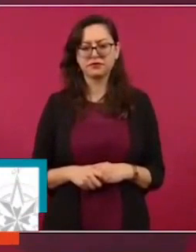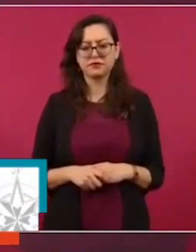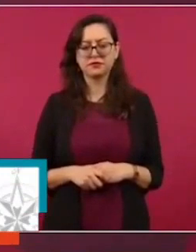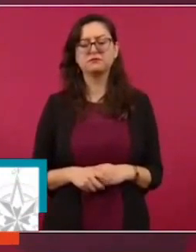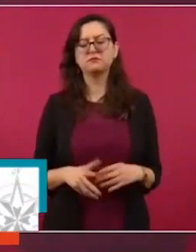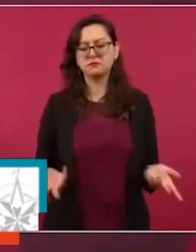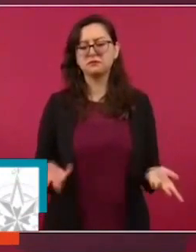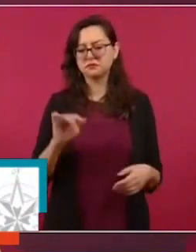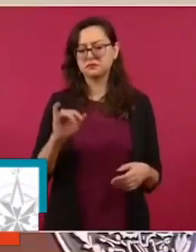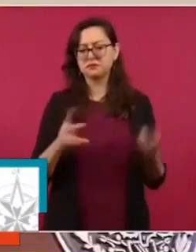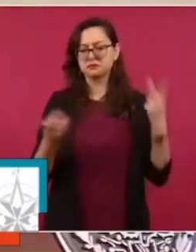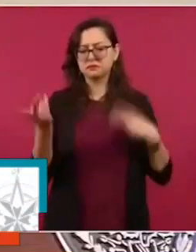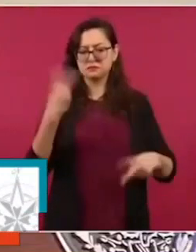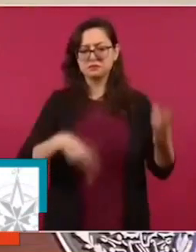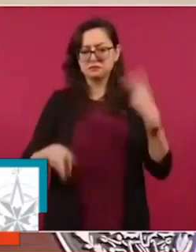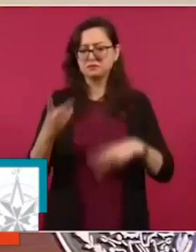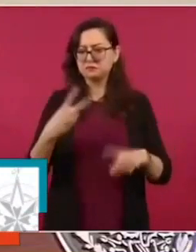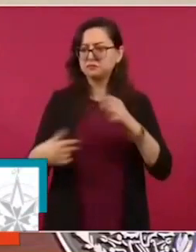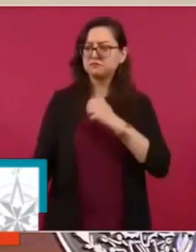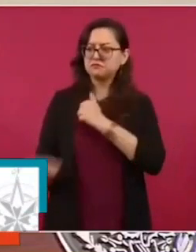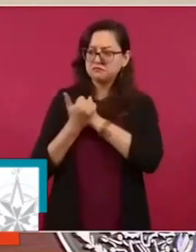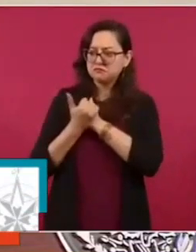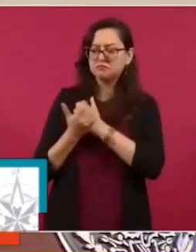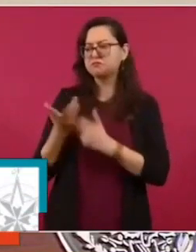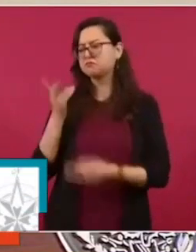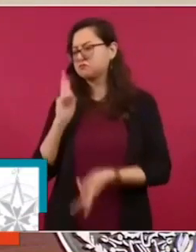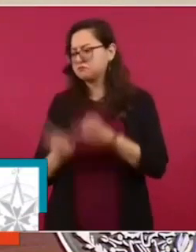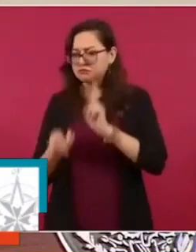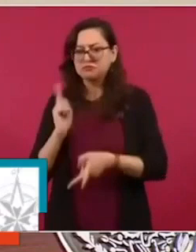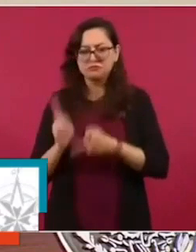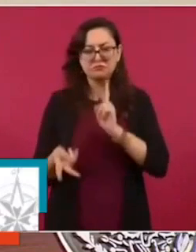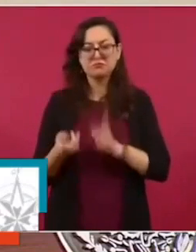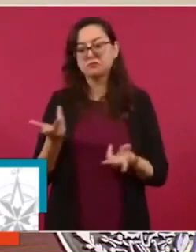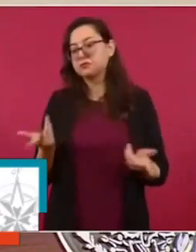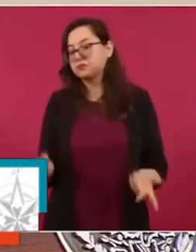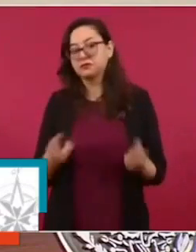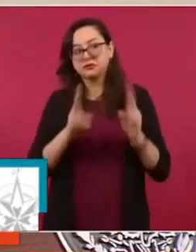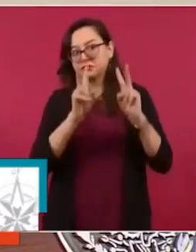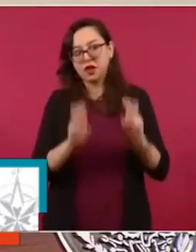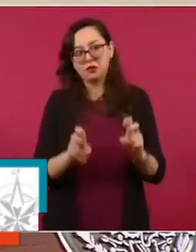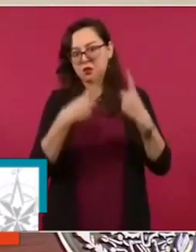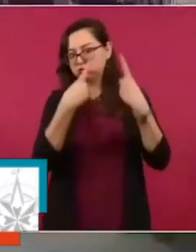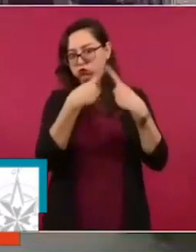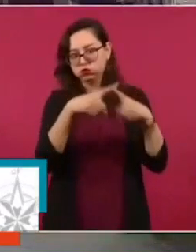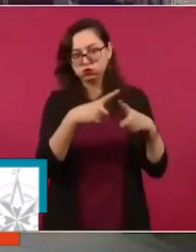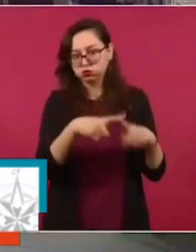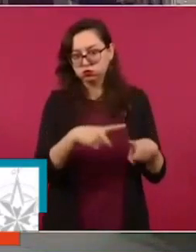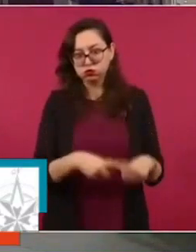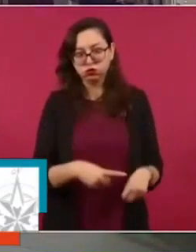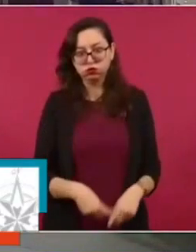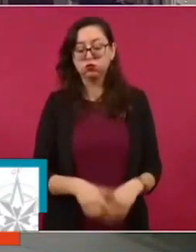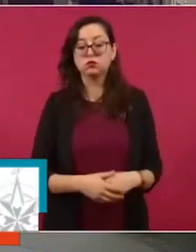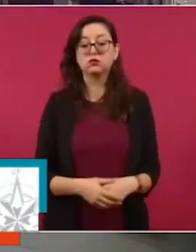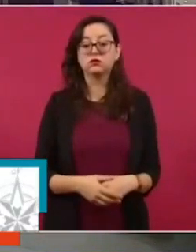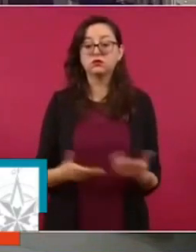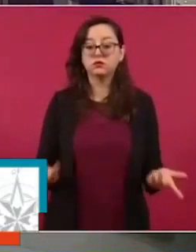Delfina Gómez fueron a Palacio Nacional, entraron como muy, supuestamente, como muy de incógnitos y finalmente, pues ni tan incógnitos porque los